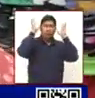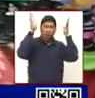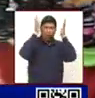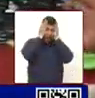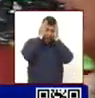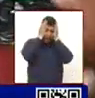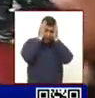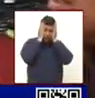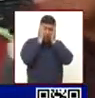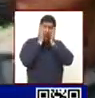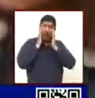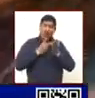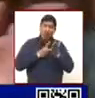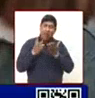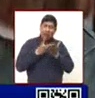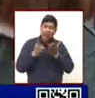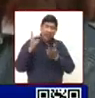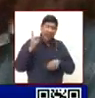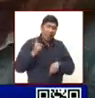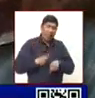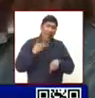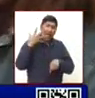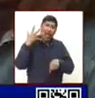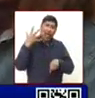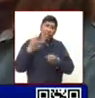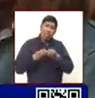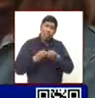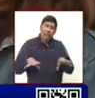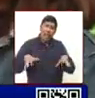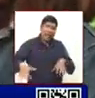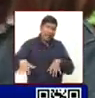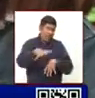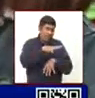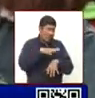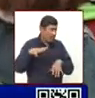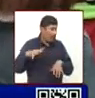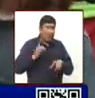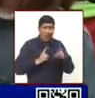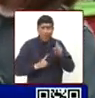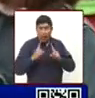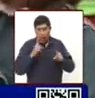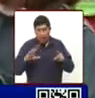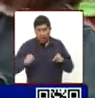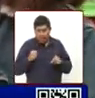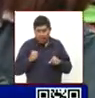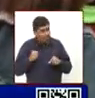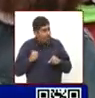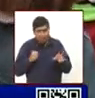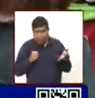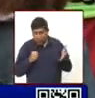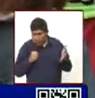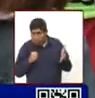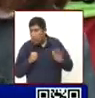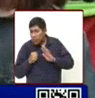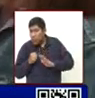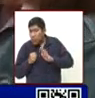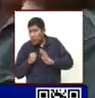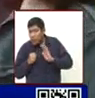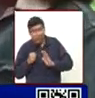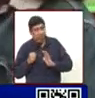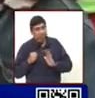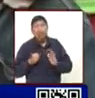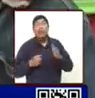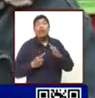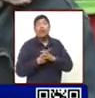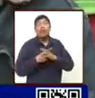porque la verdad aquí a veces hay niños que se pierden. Siempre algún comerciante agarramos o lo tenemos hasta que aparezca su mamá.